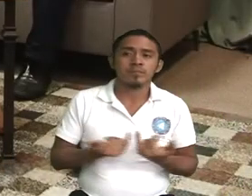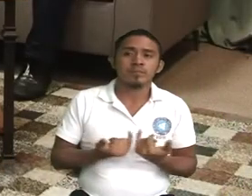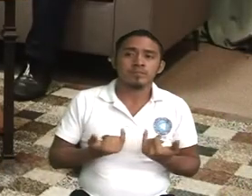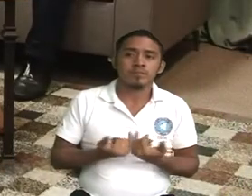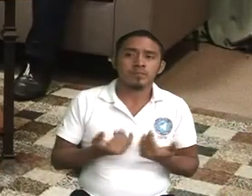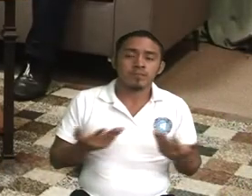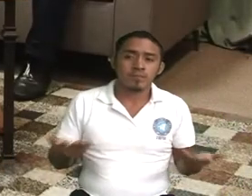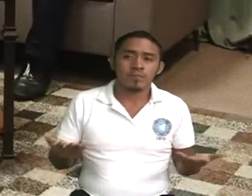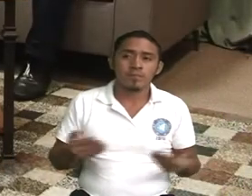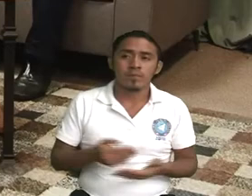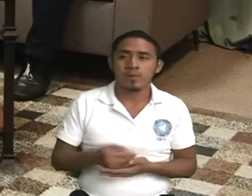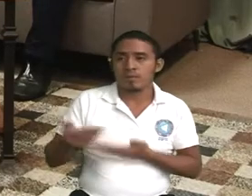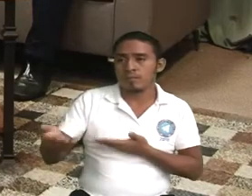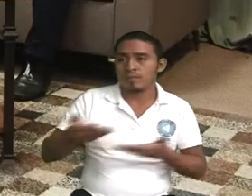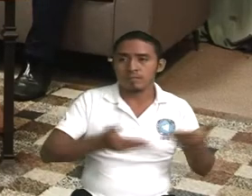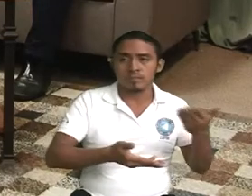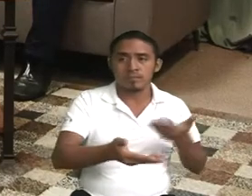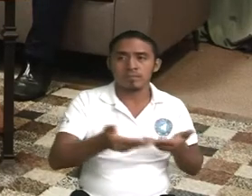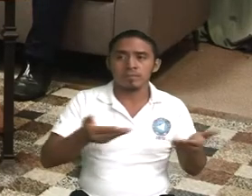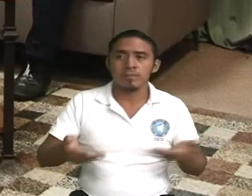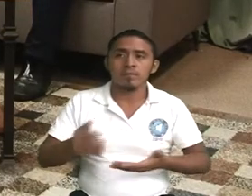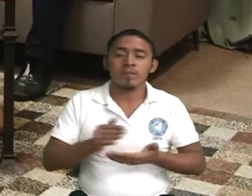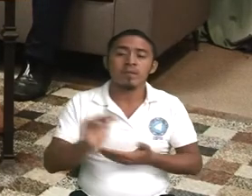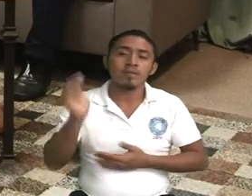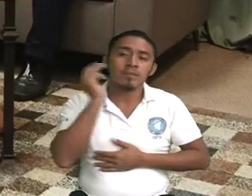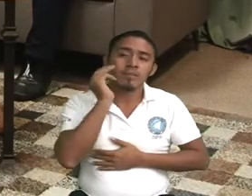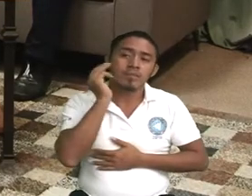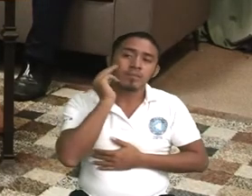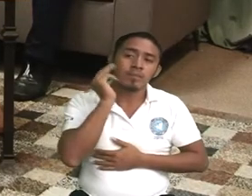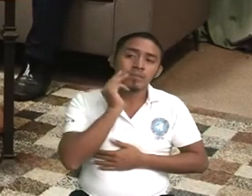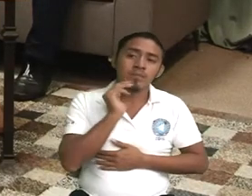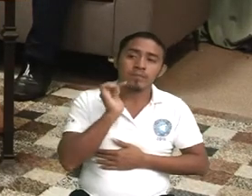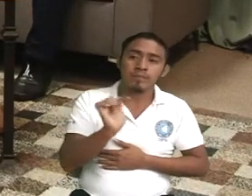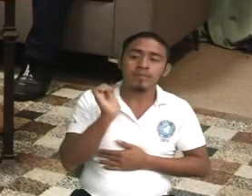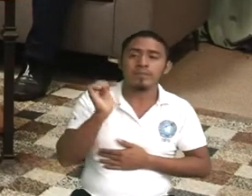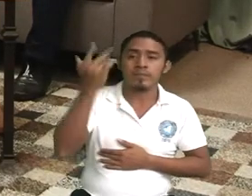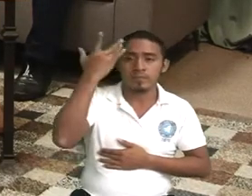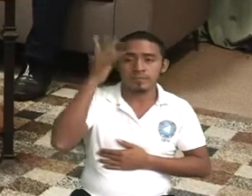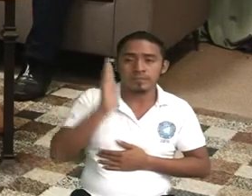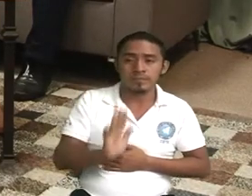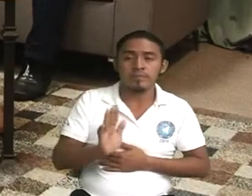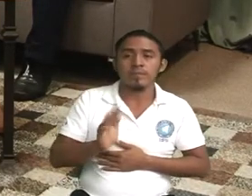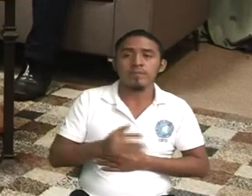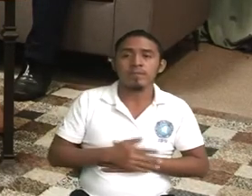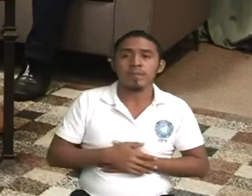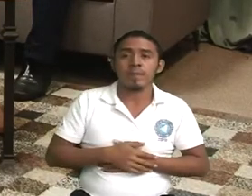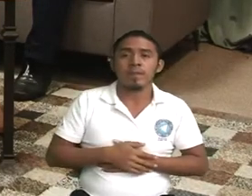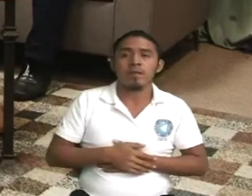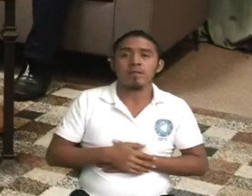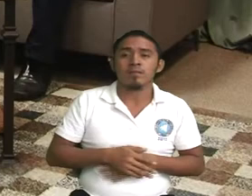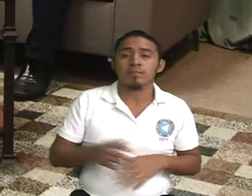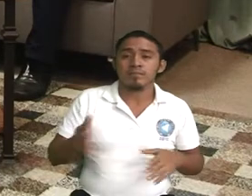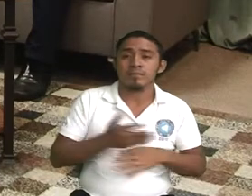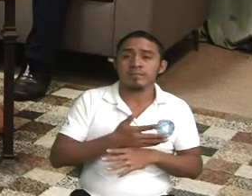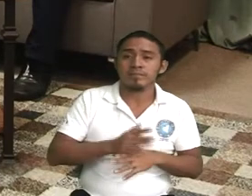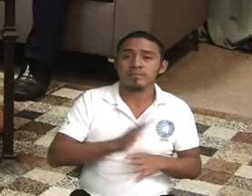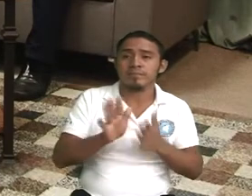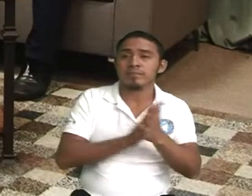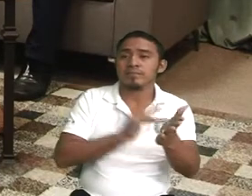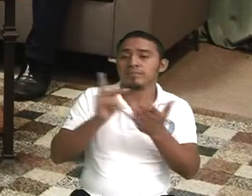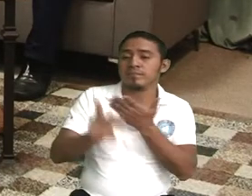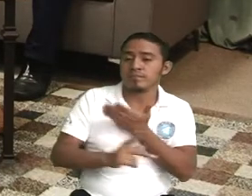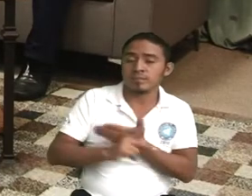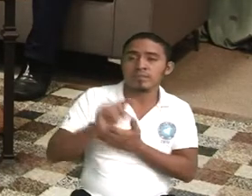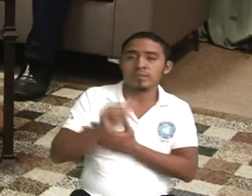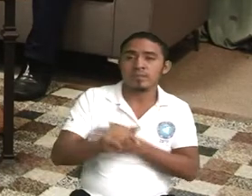también intercambios con madres que son protagonistas de los programas que han